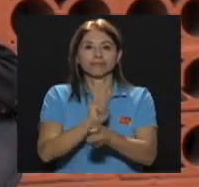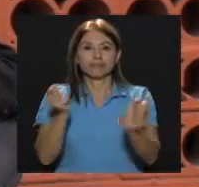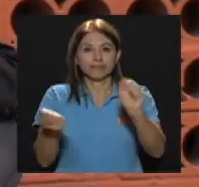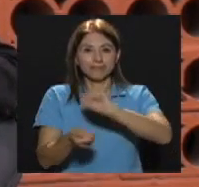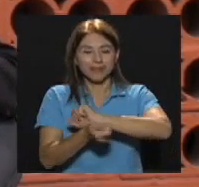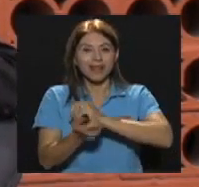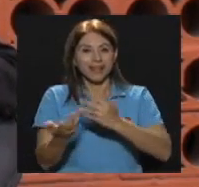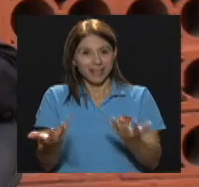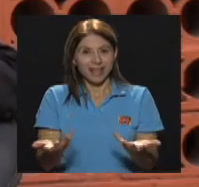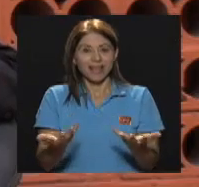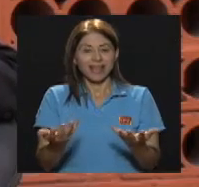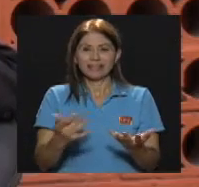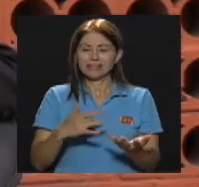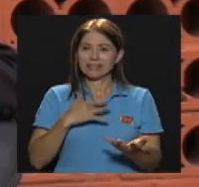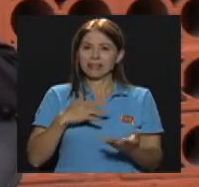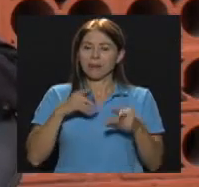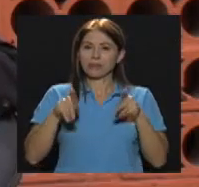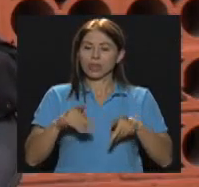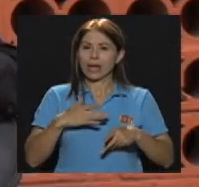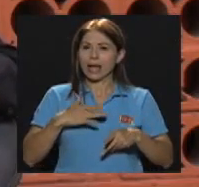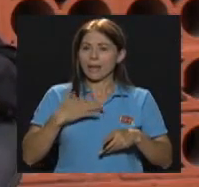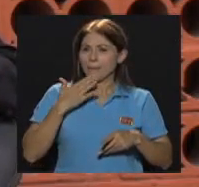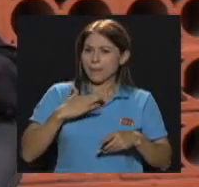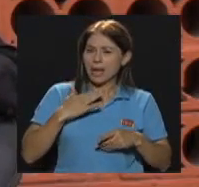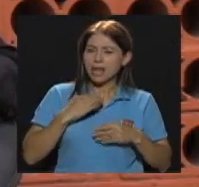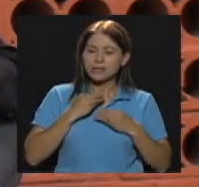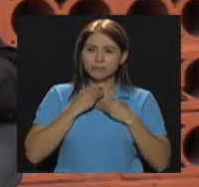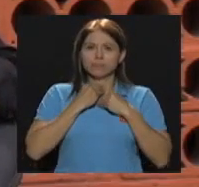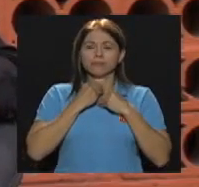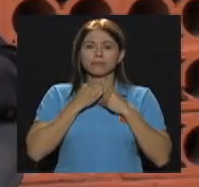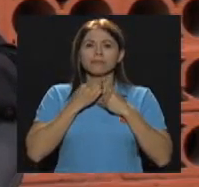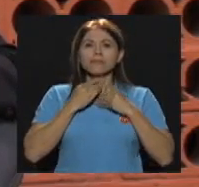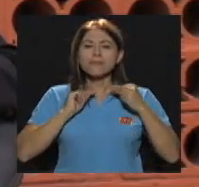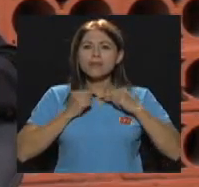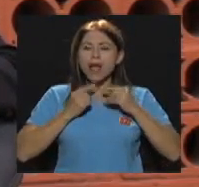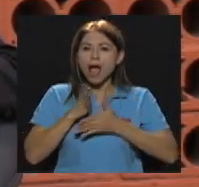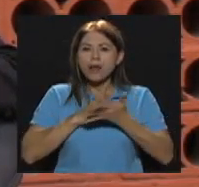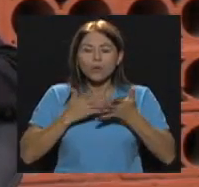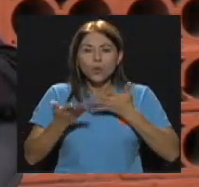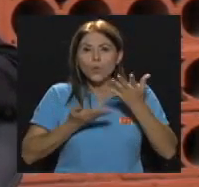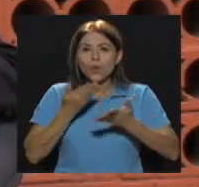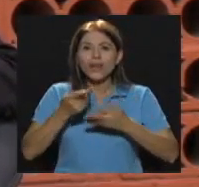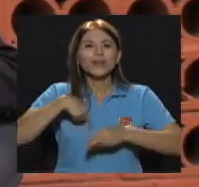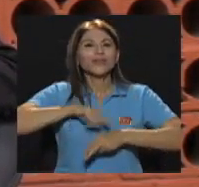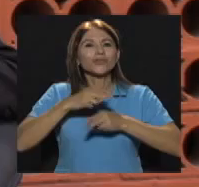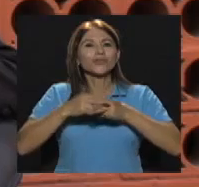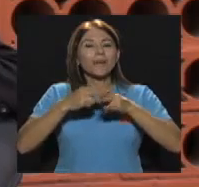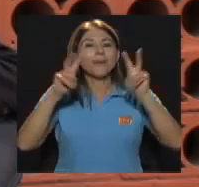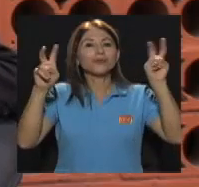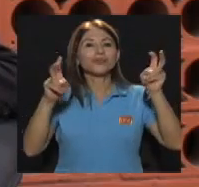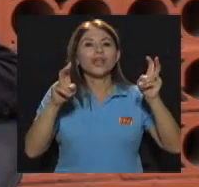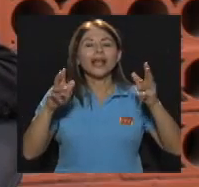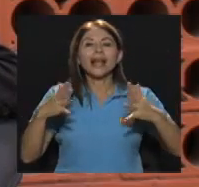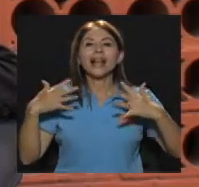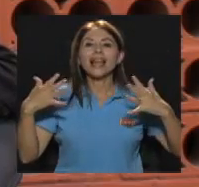efectivamente malestares, se provoca lo que nosotros llamamos un clima viciado,